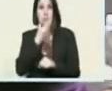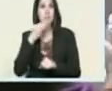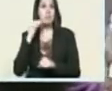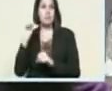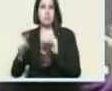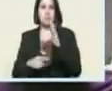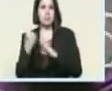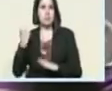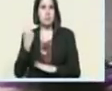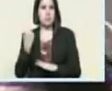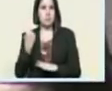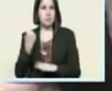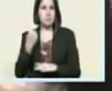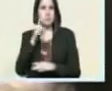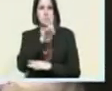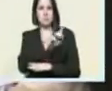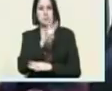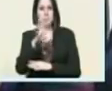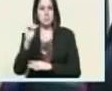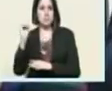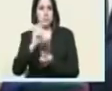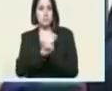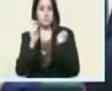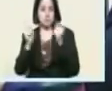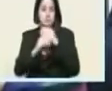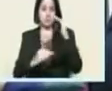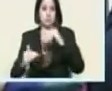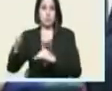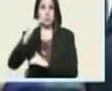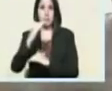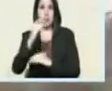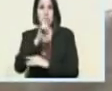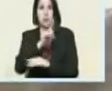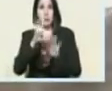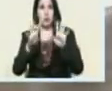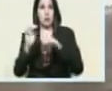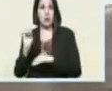de 140 a 190 mil bolívares.